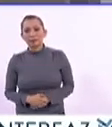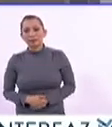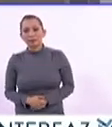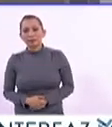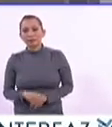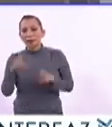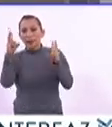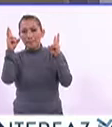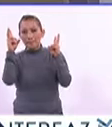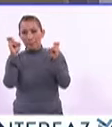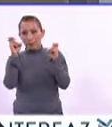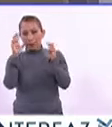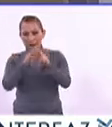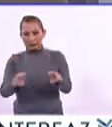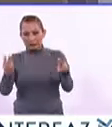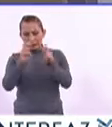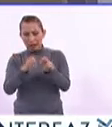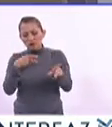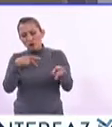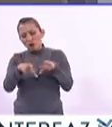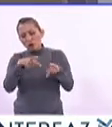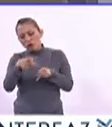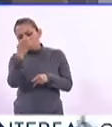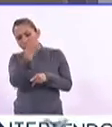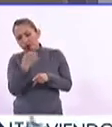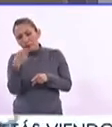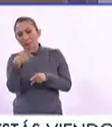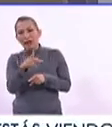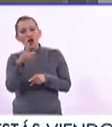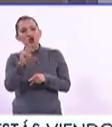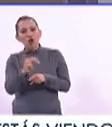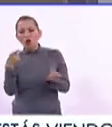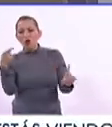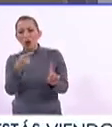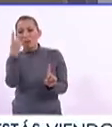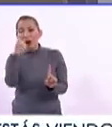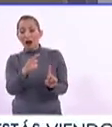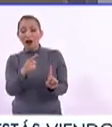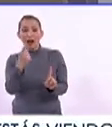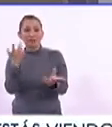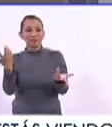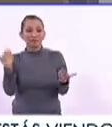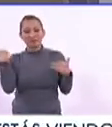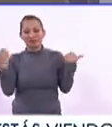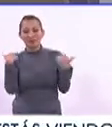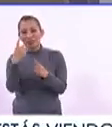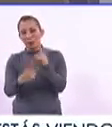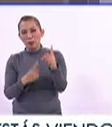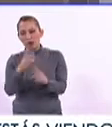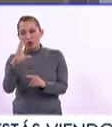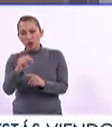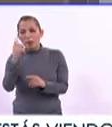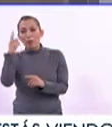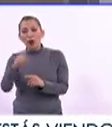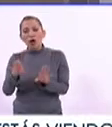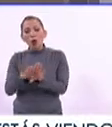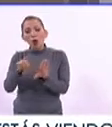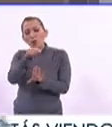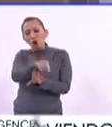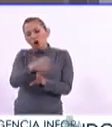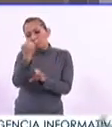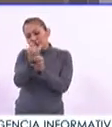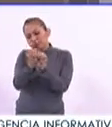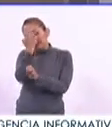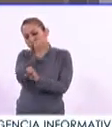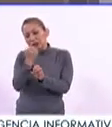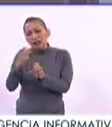El tema, analizar el fútbol, sí, pero no con fines únicamente deportivos, sino cómo a través del